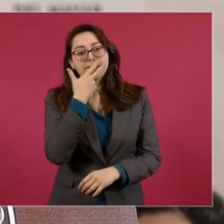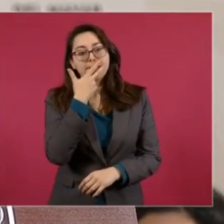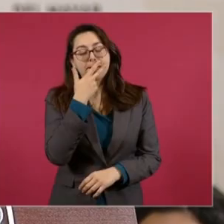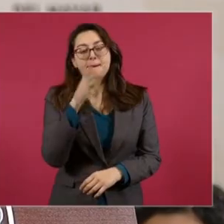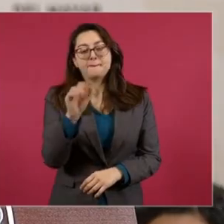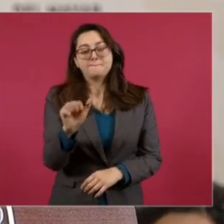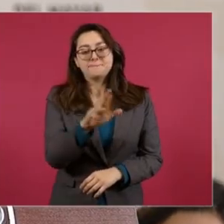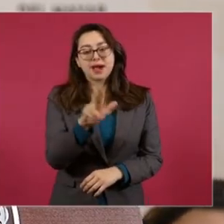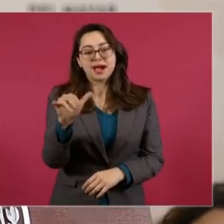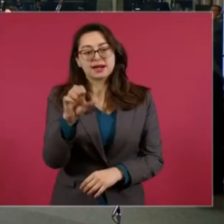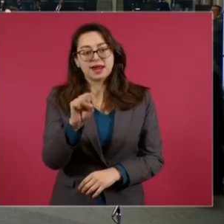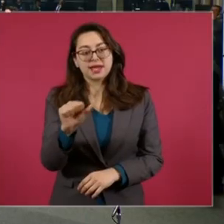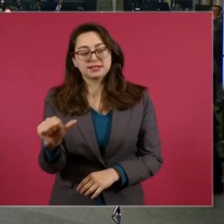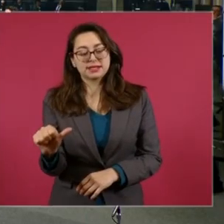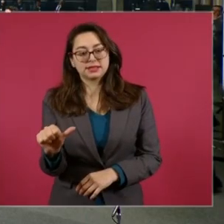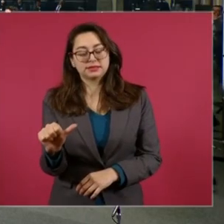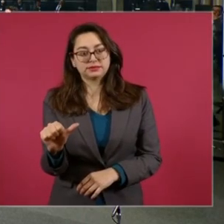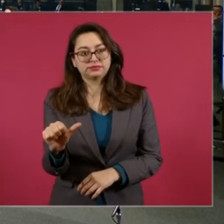Barraza.